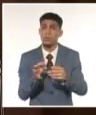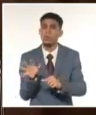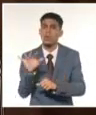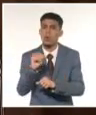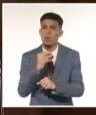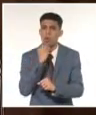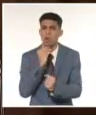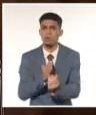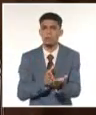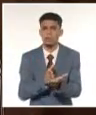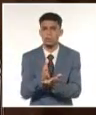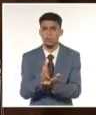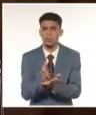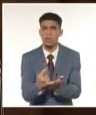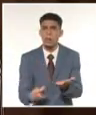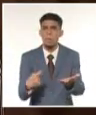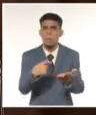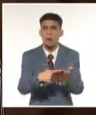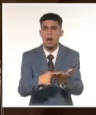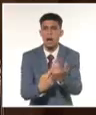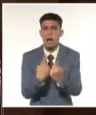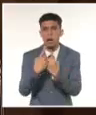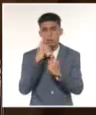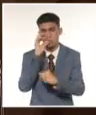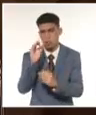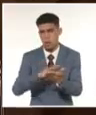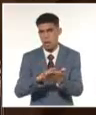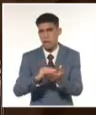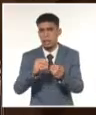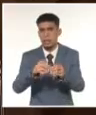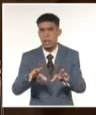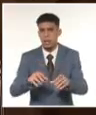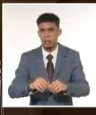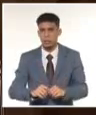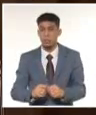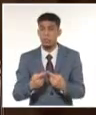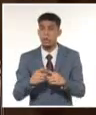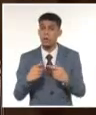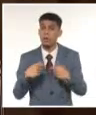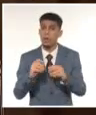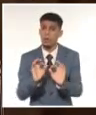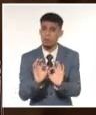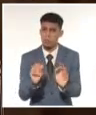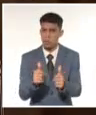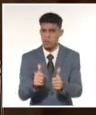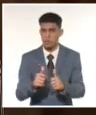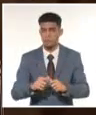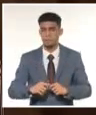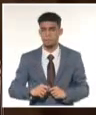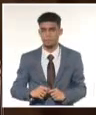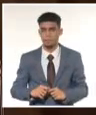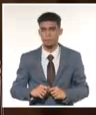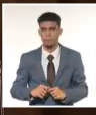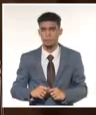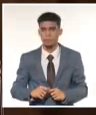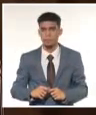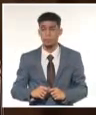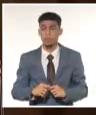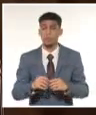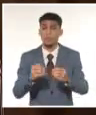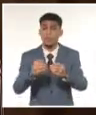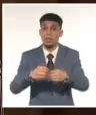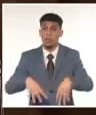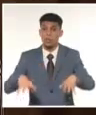continuar ofreciéndolos gratuitamente, pero también con la mayor calidad posible. Las circunstancias económicas